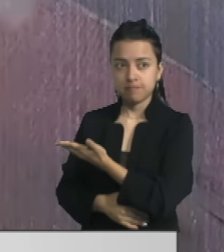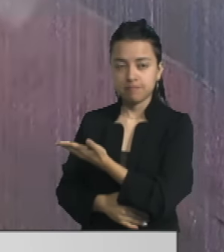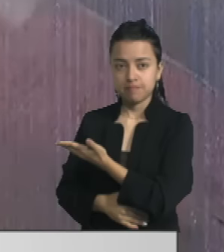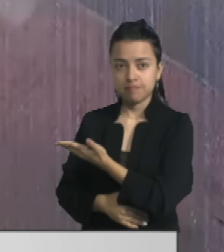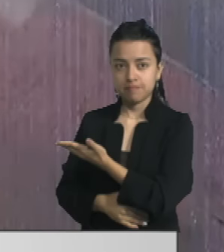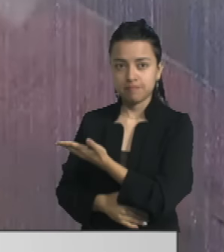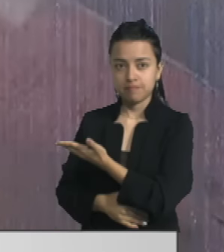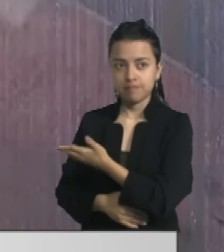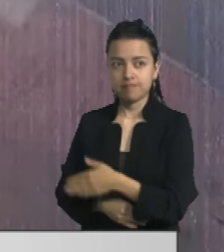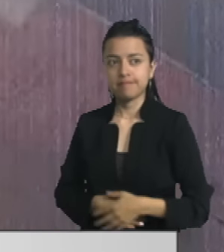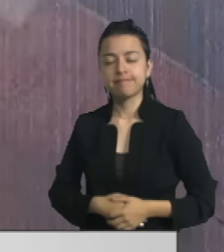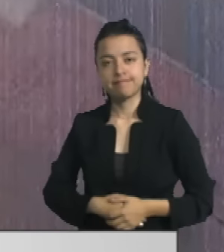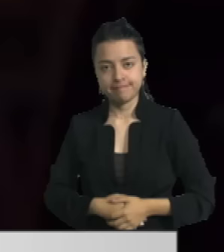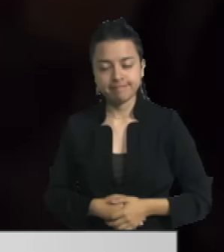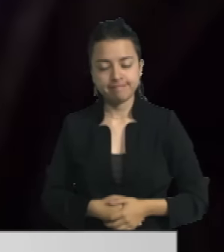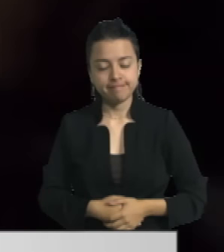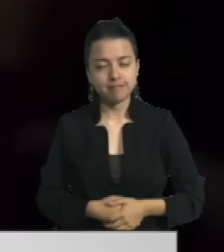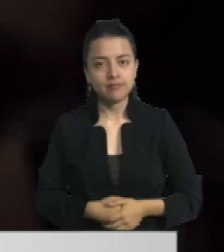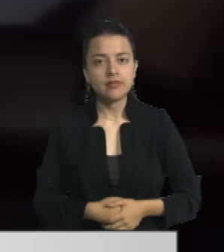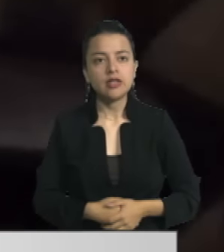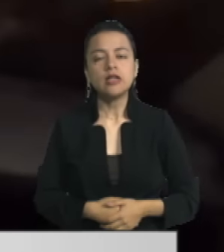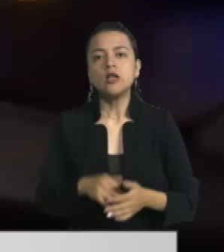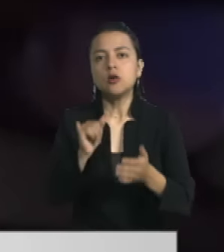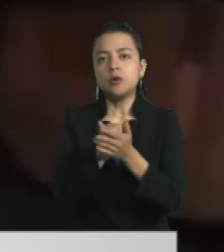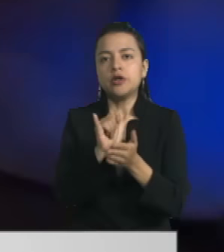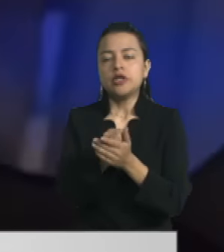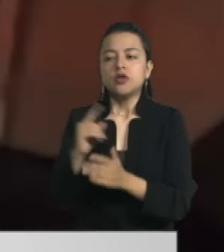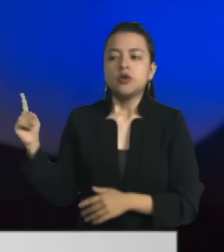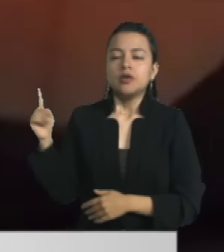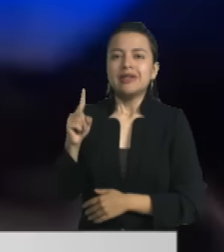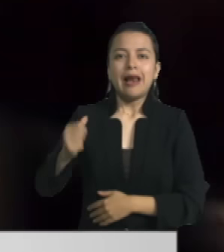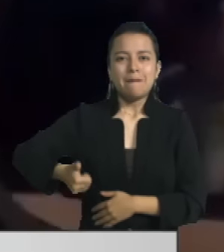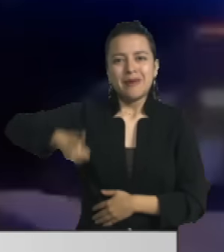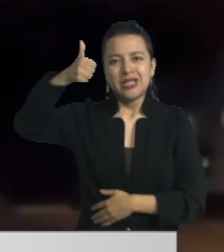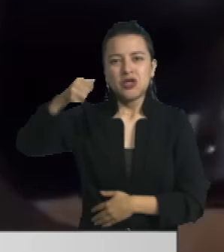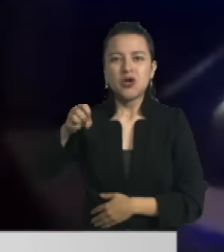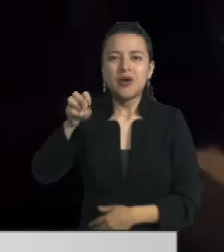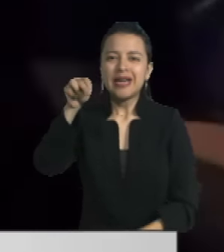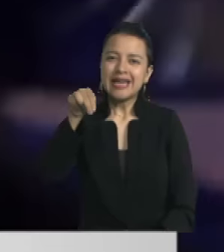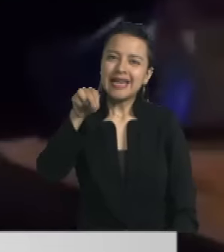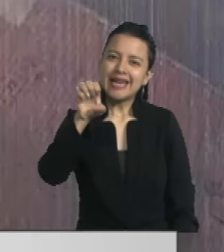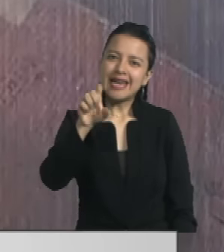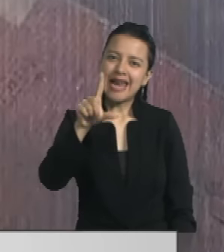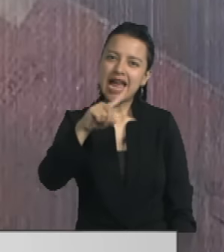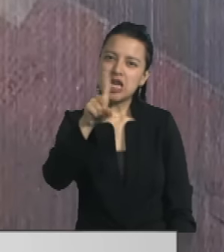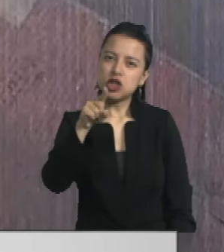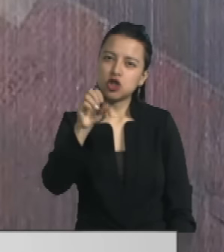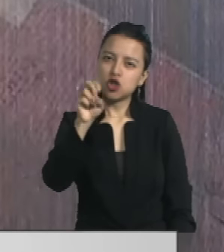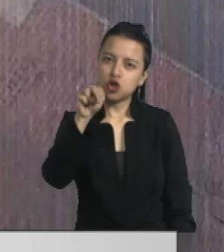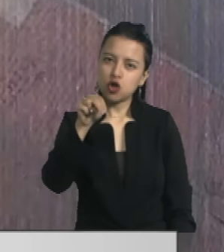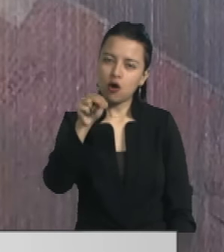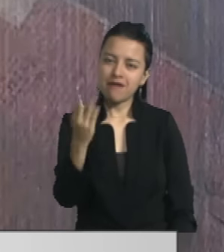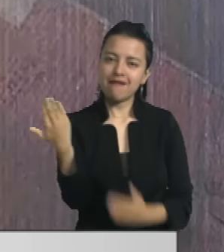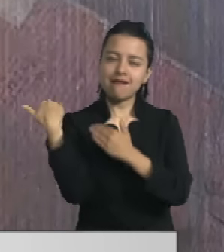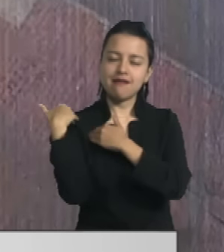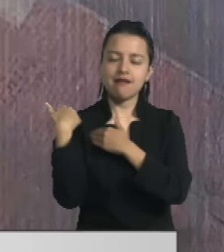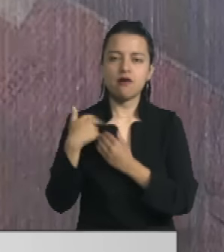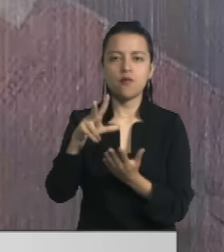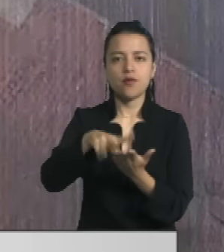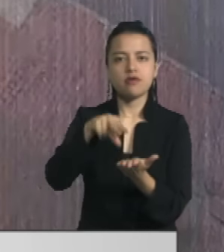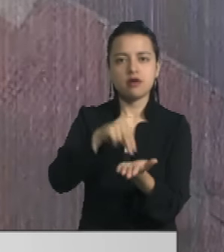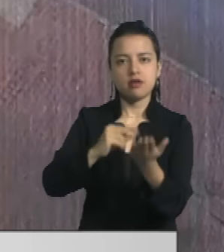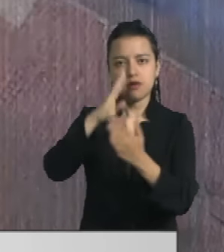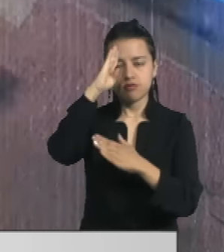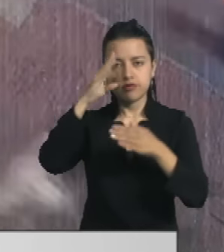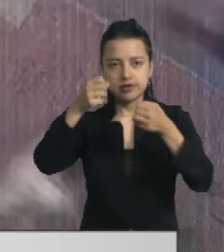las autoridades para hablar sobre este tema nos acompaña justamente el mayor Nelson perdomos el comandante de la localidad de Puente Aranda de Bogotá